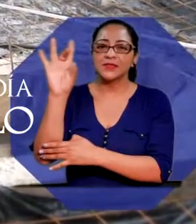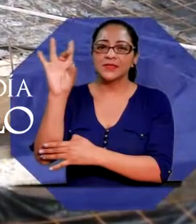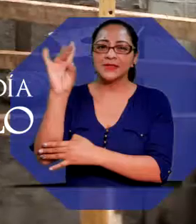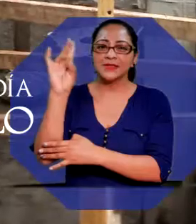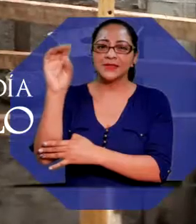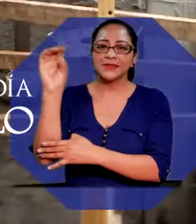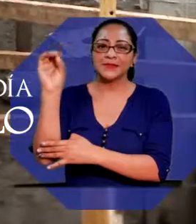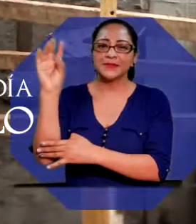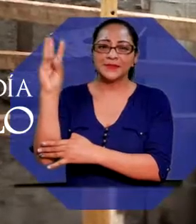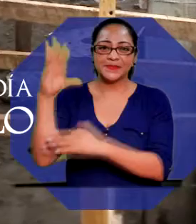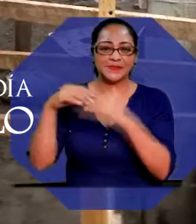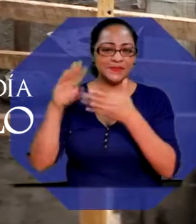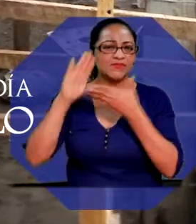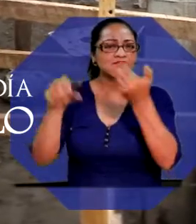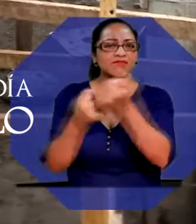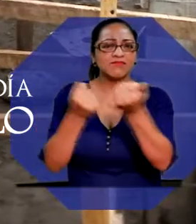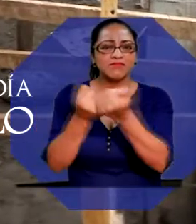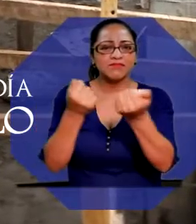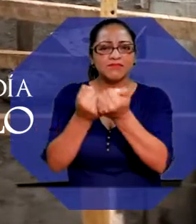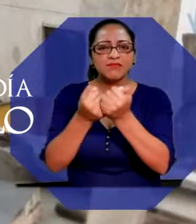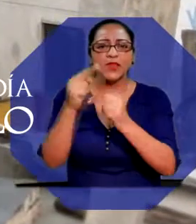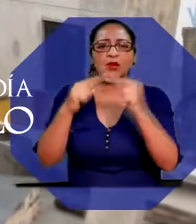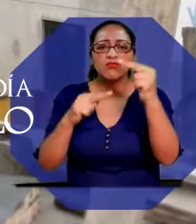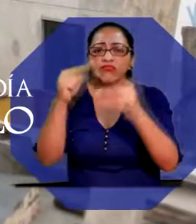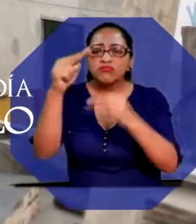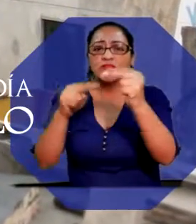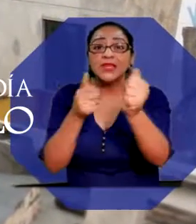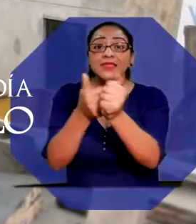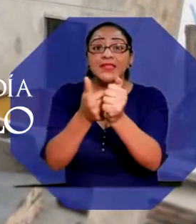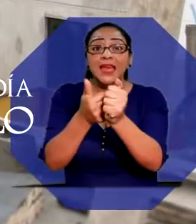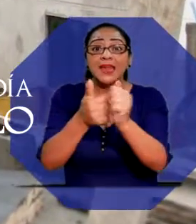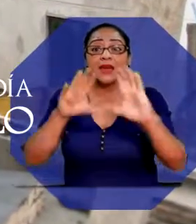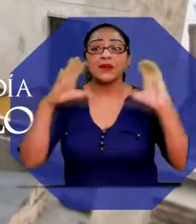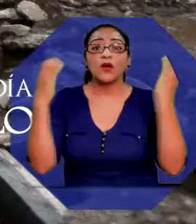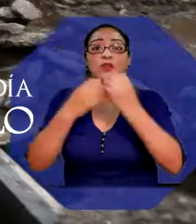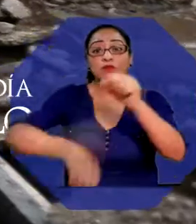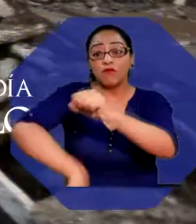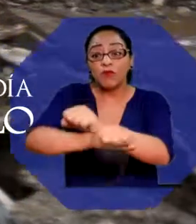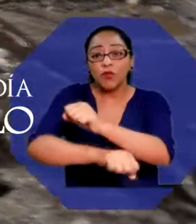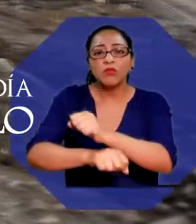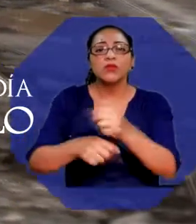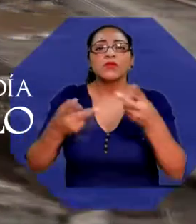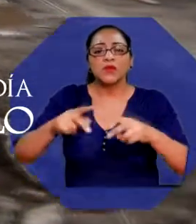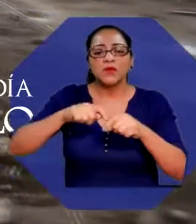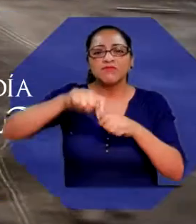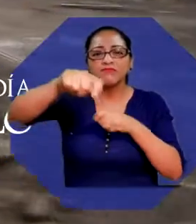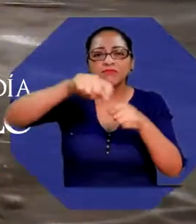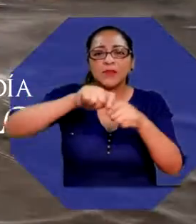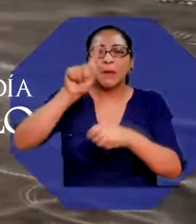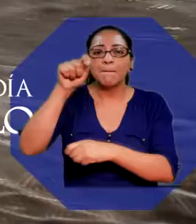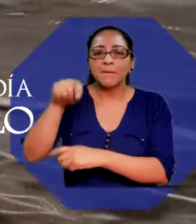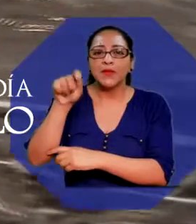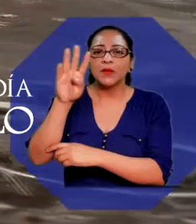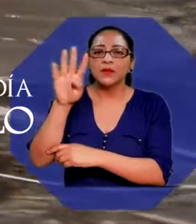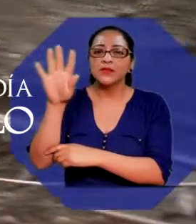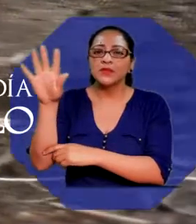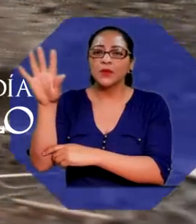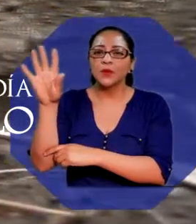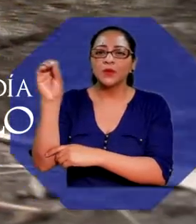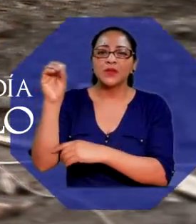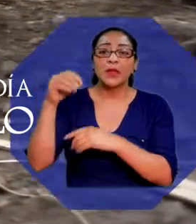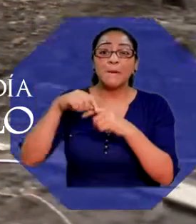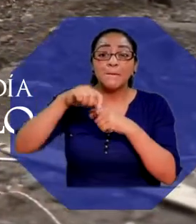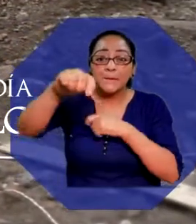$487,706. Este espacio deportivo está en la zona contigua al Estadio de Fútbol Parroquial y tendrá un área de 1,450 metros cuadrados,